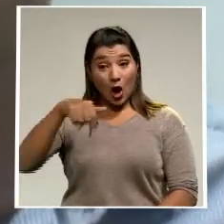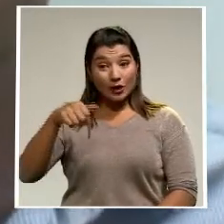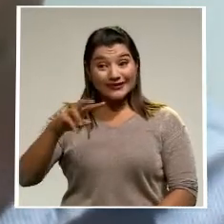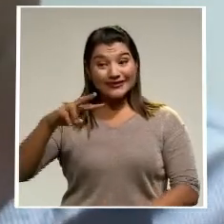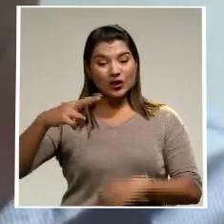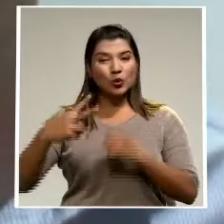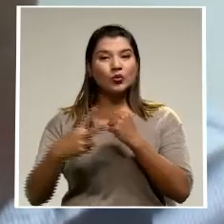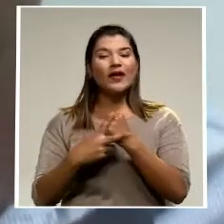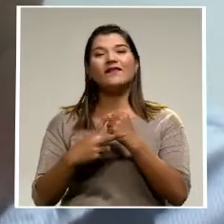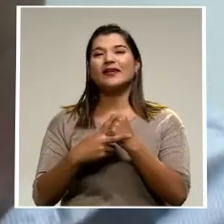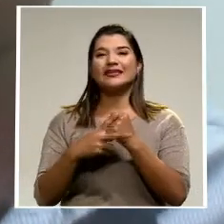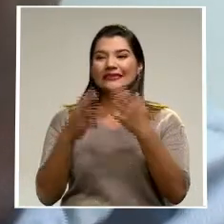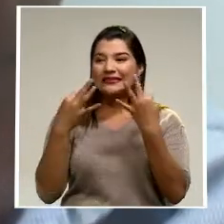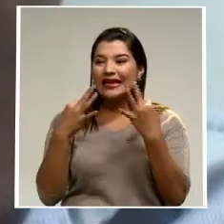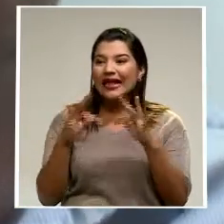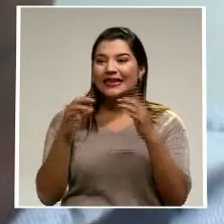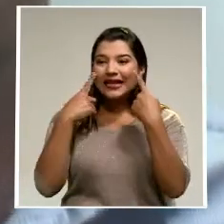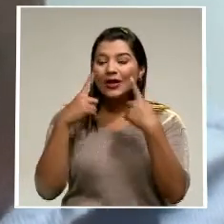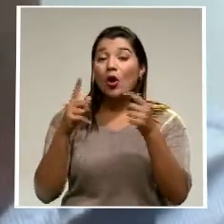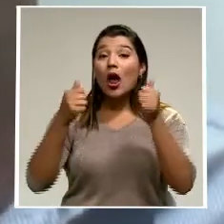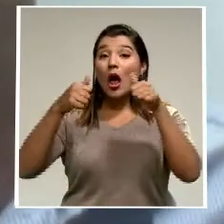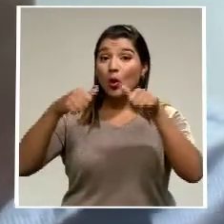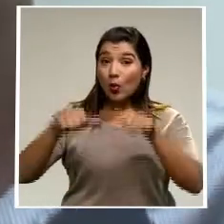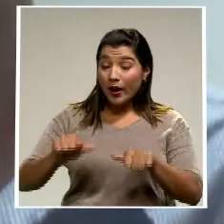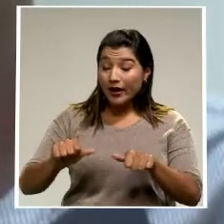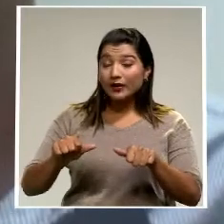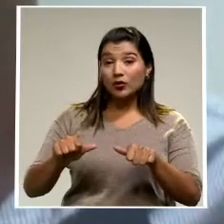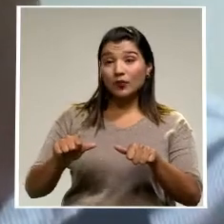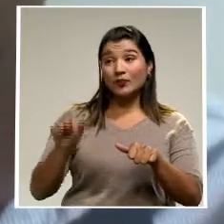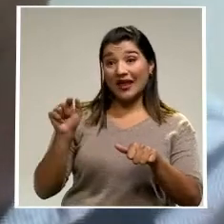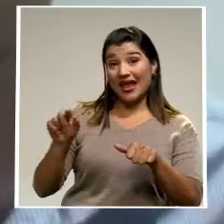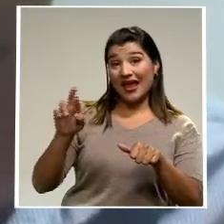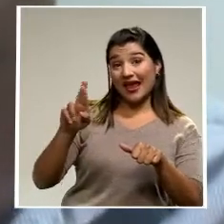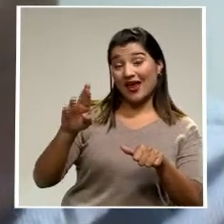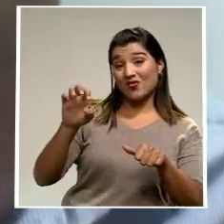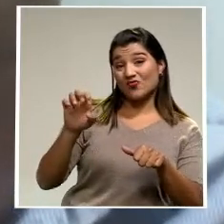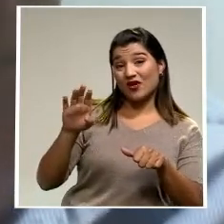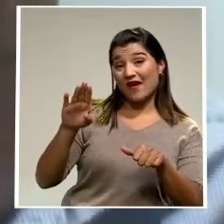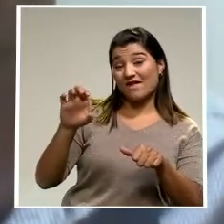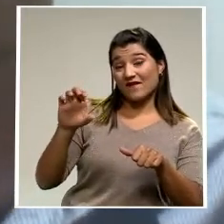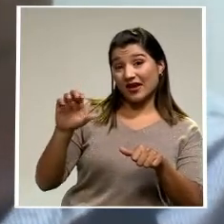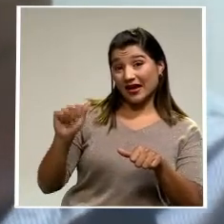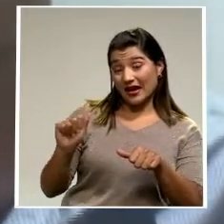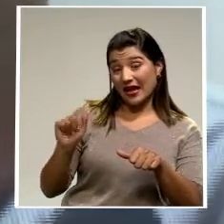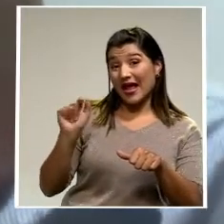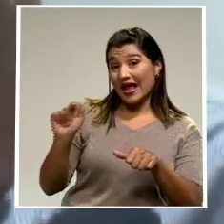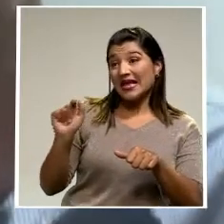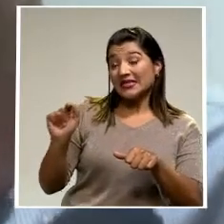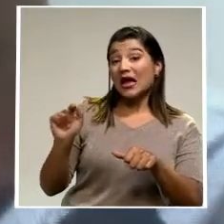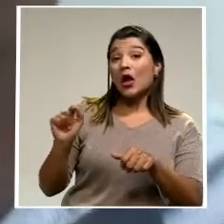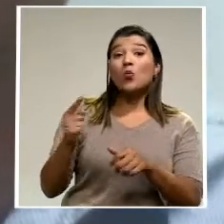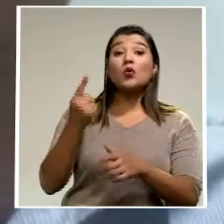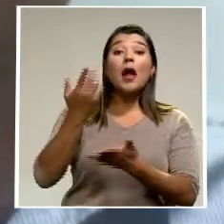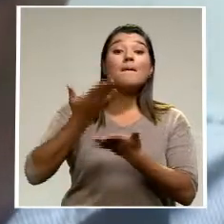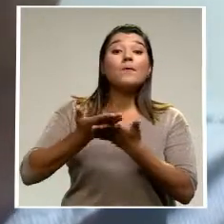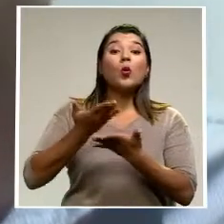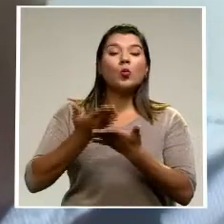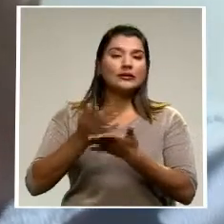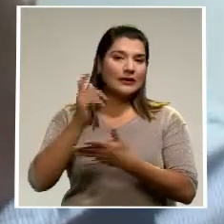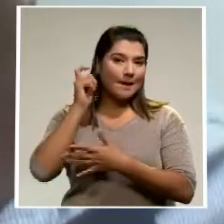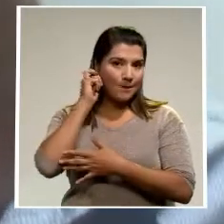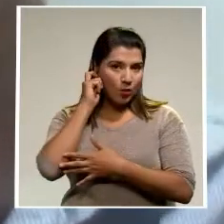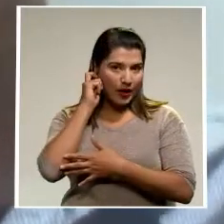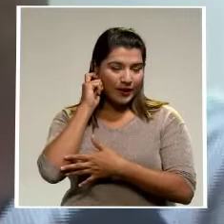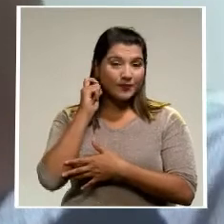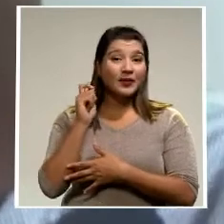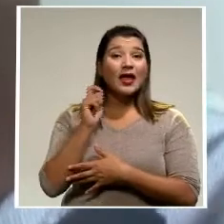¿no? Llegar a una especie de consenso, en el caso de doña Rebeca Greenspan, con una candidata mujer, a la que doña